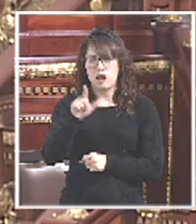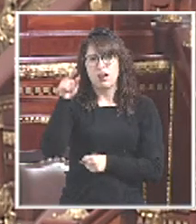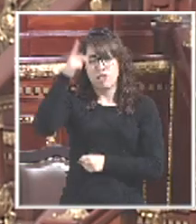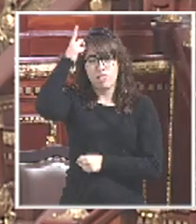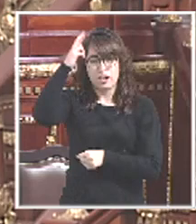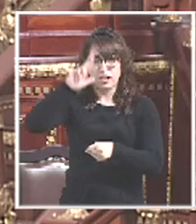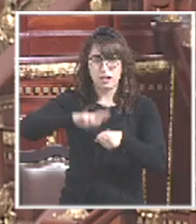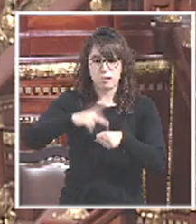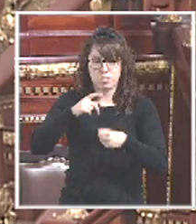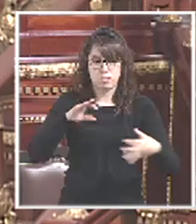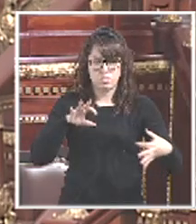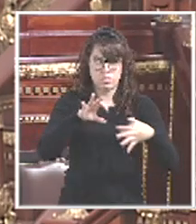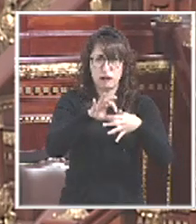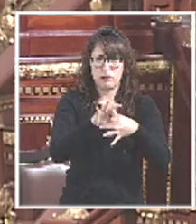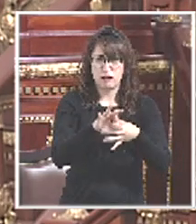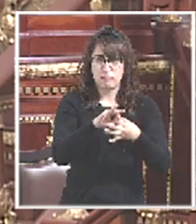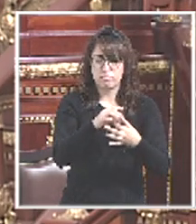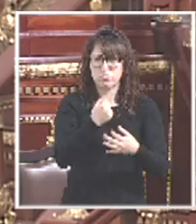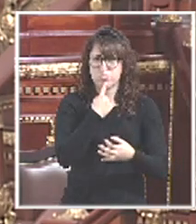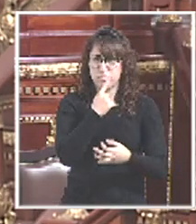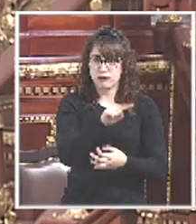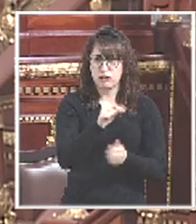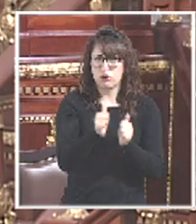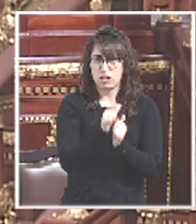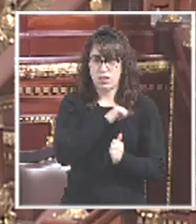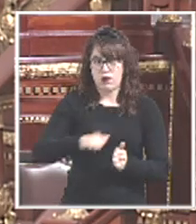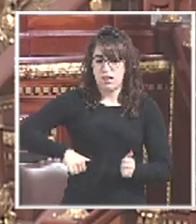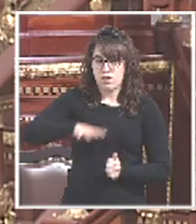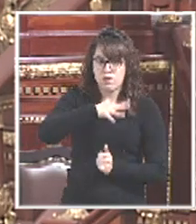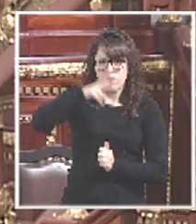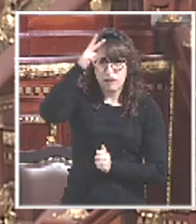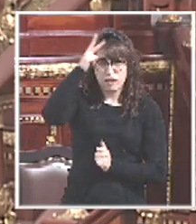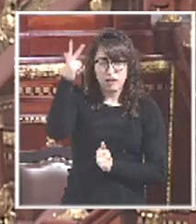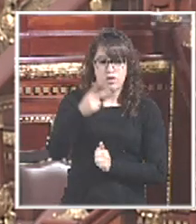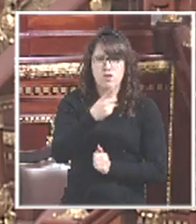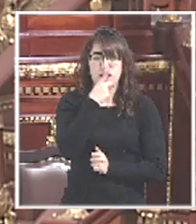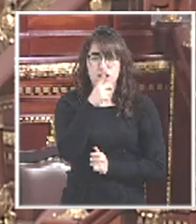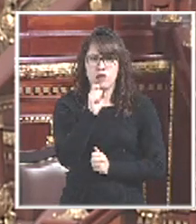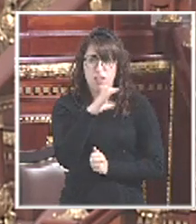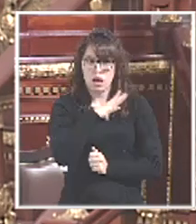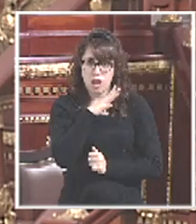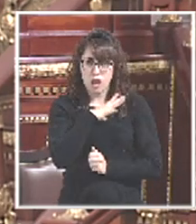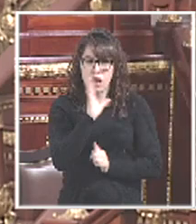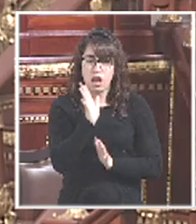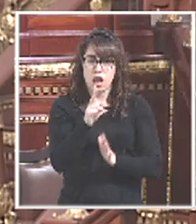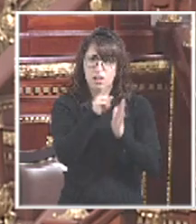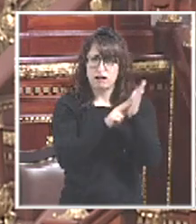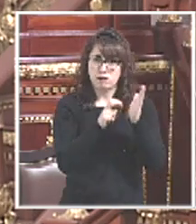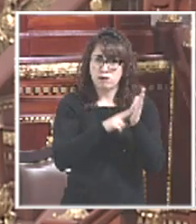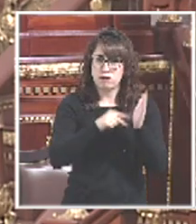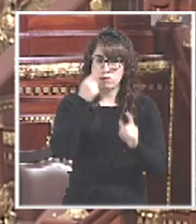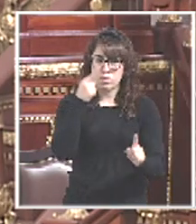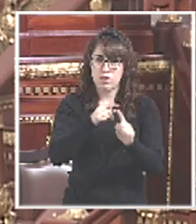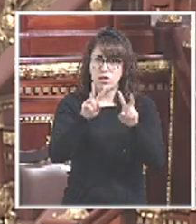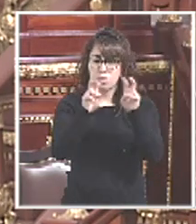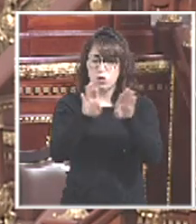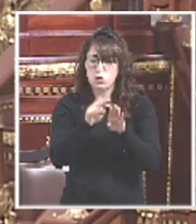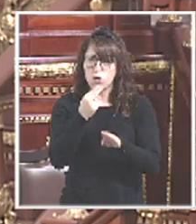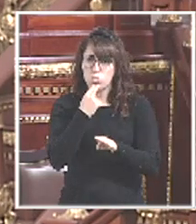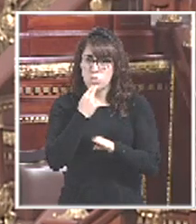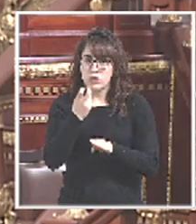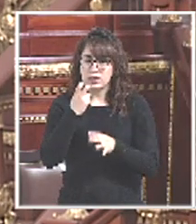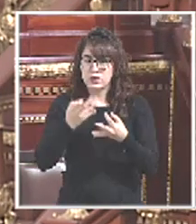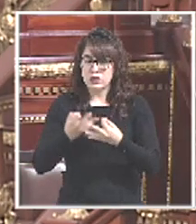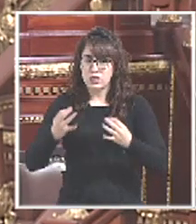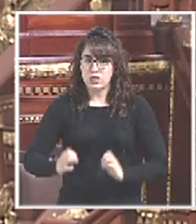de vinculación de la Alcaldía Miguel Hidalgo, informó que existe un procedimiento administrativo en materia de uso de suelo respecto de la construcción que